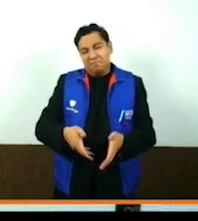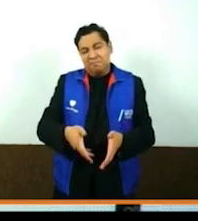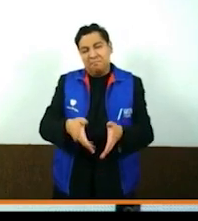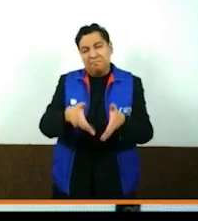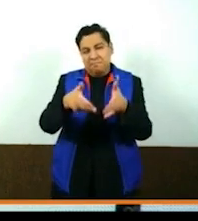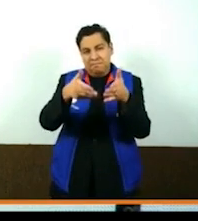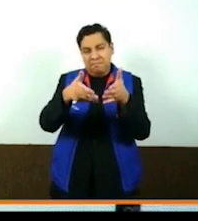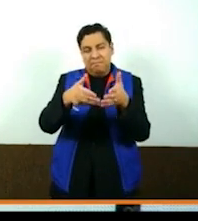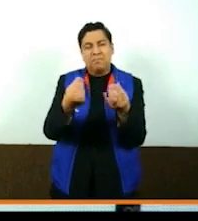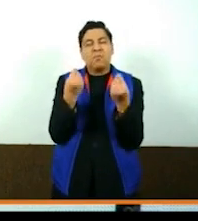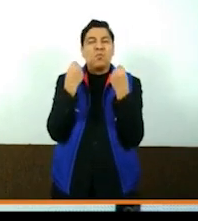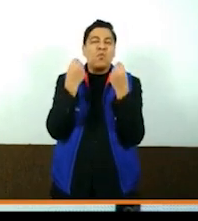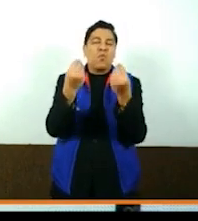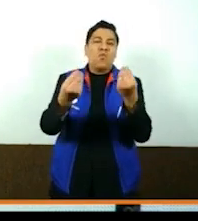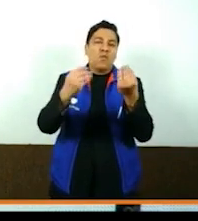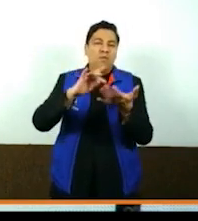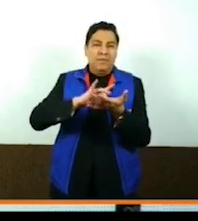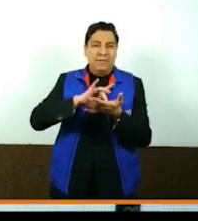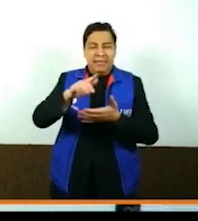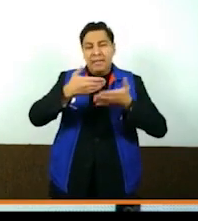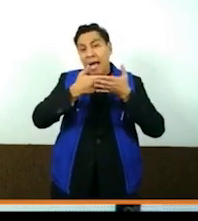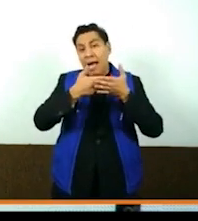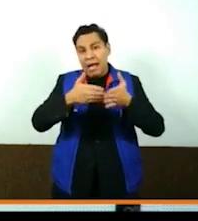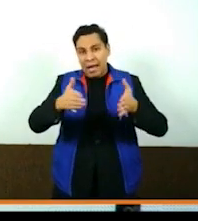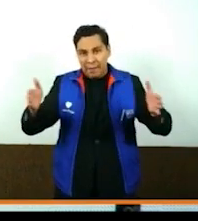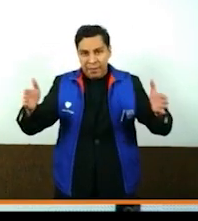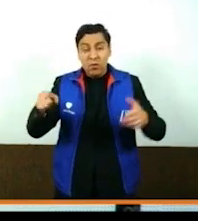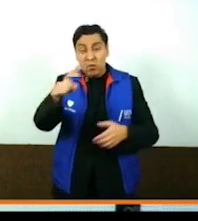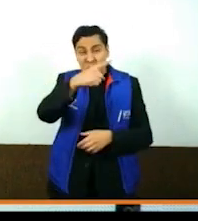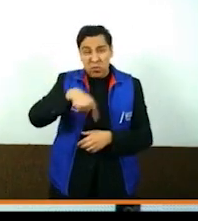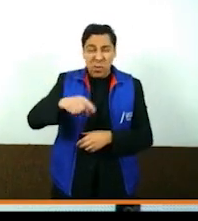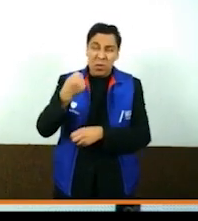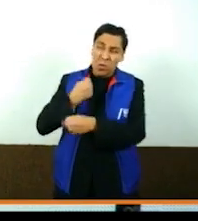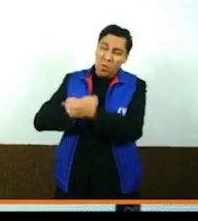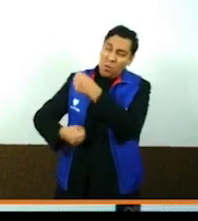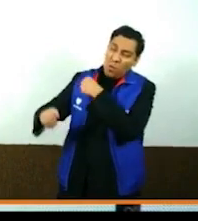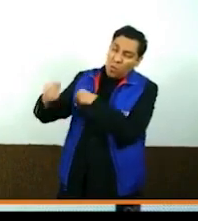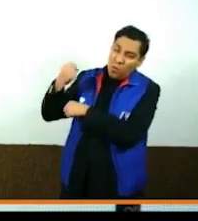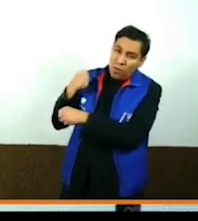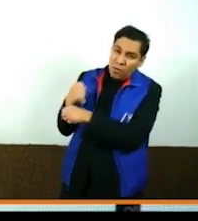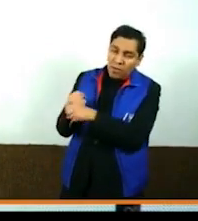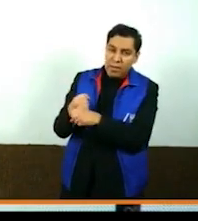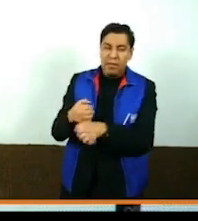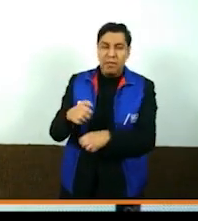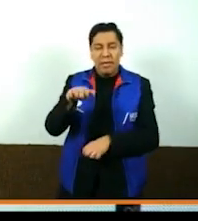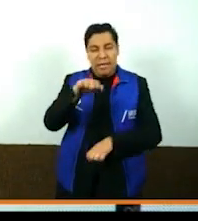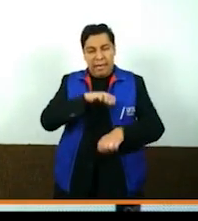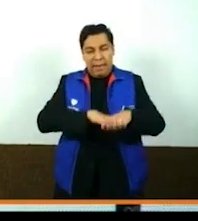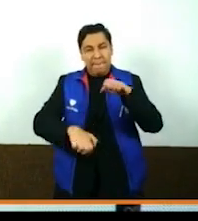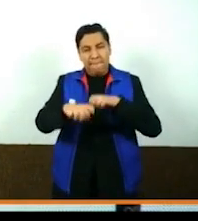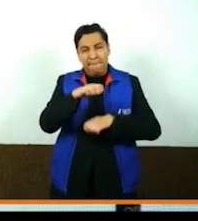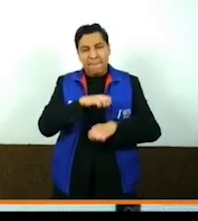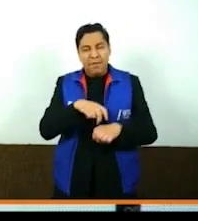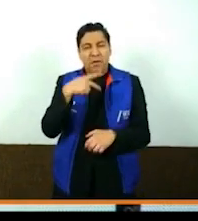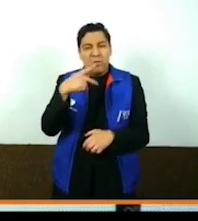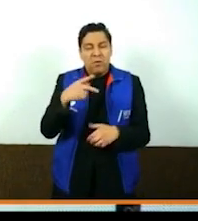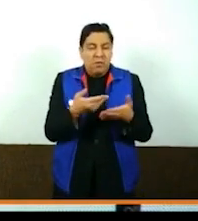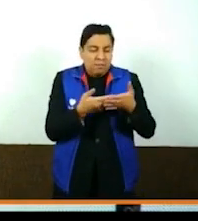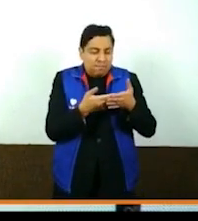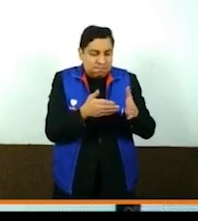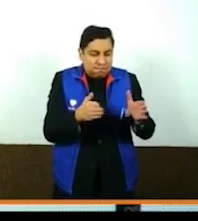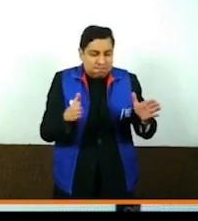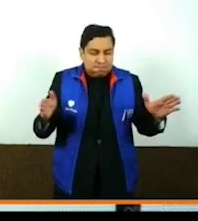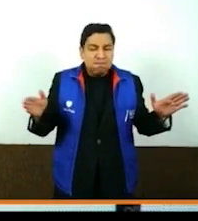agradecemos enormemente haber abierto el camino en su organización, haberlo abierto en su industria